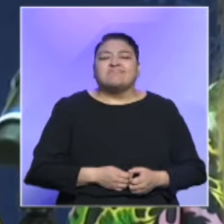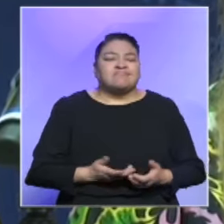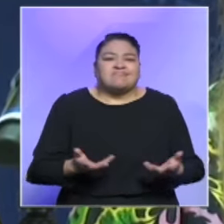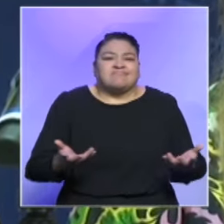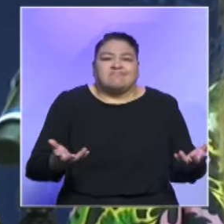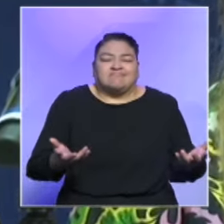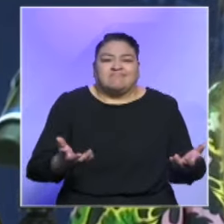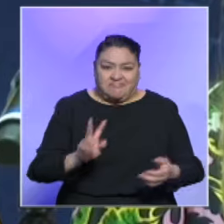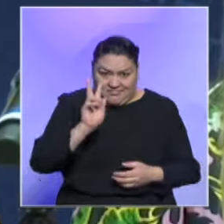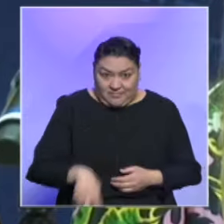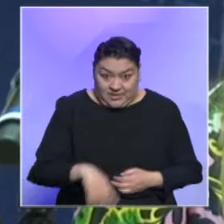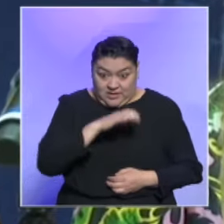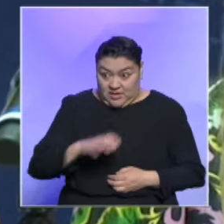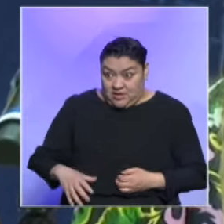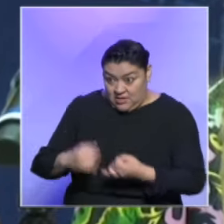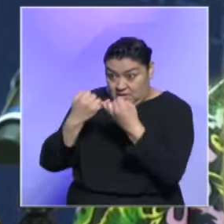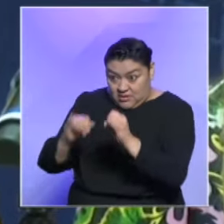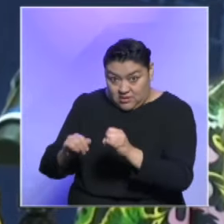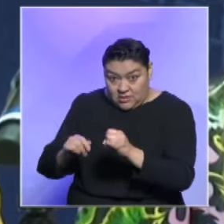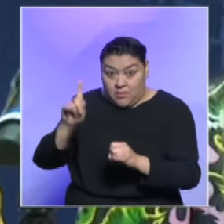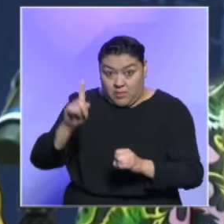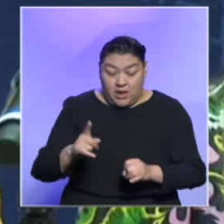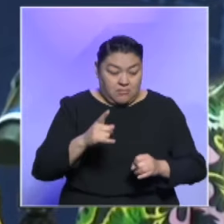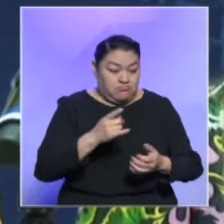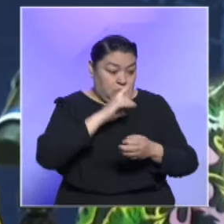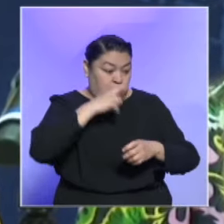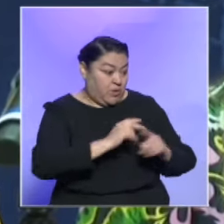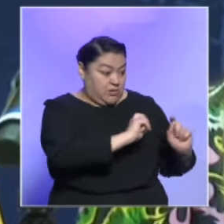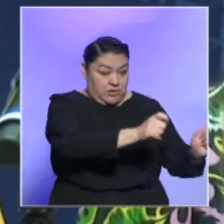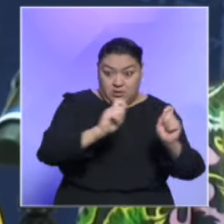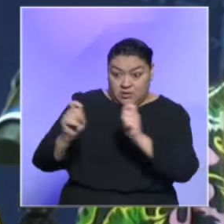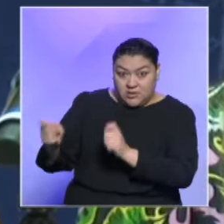¿Ha servido para desconcentrar el poder o no?